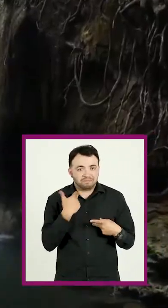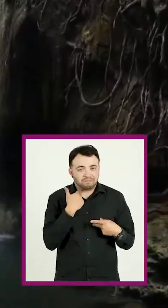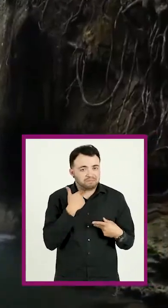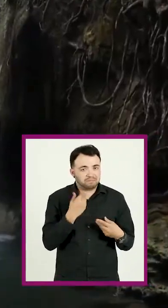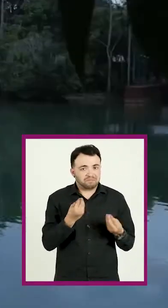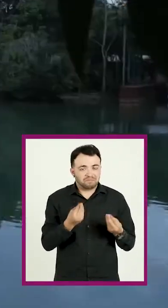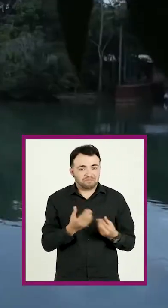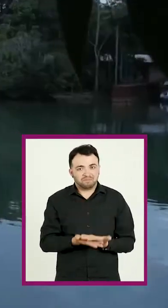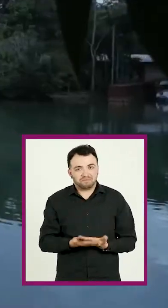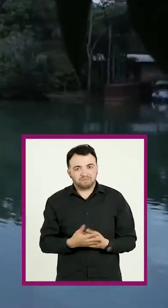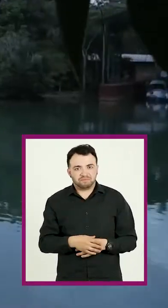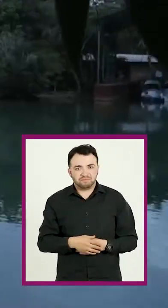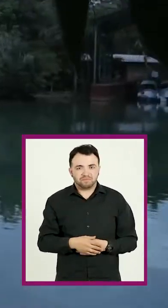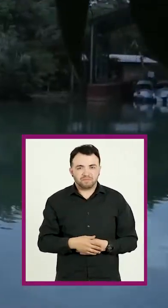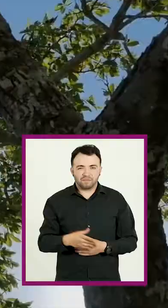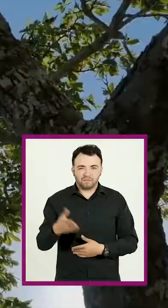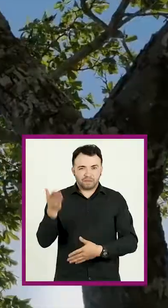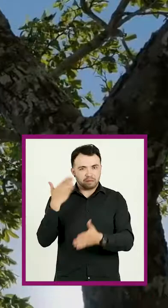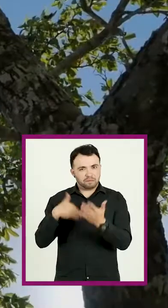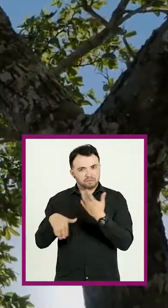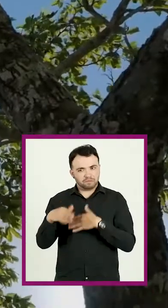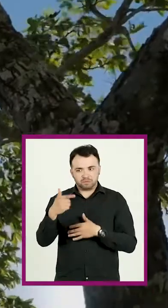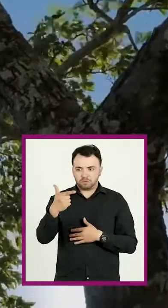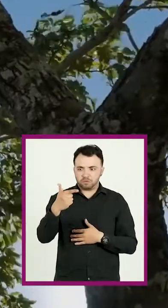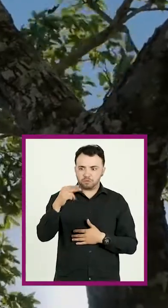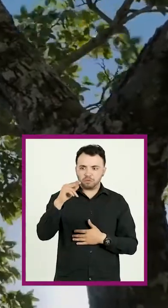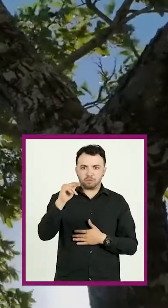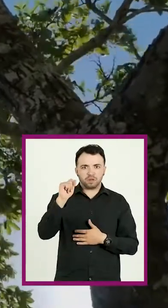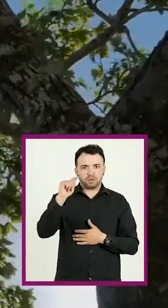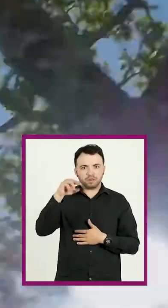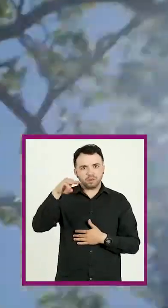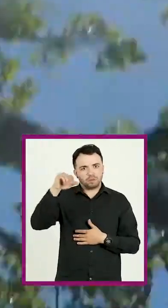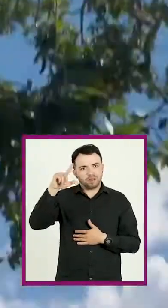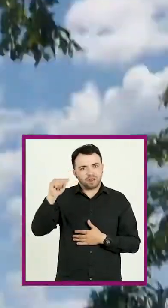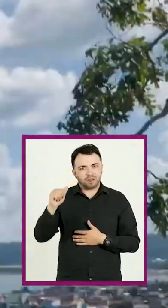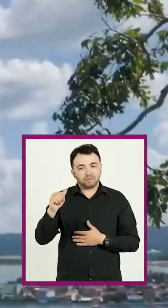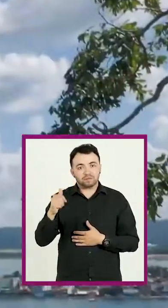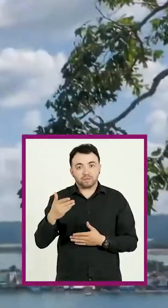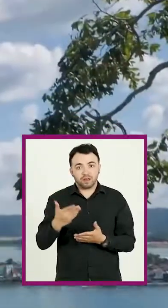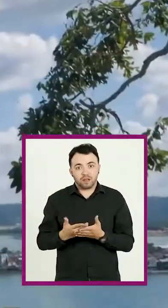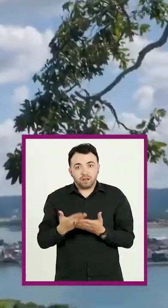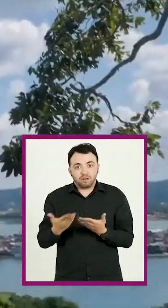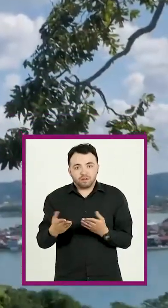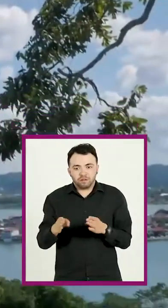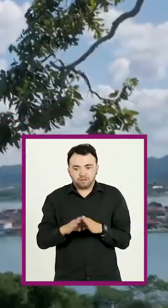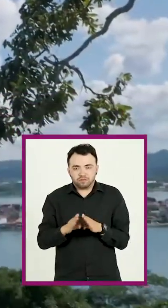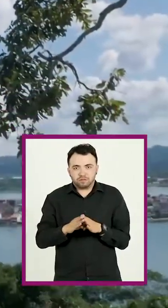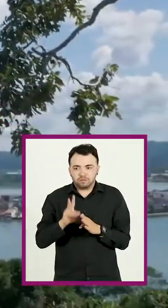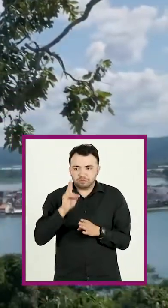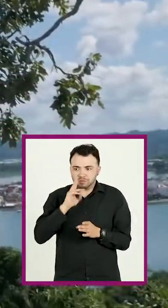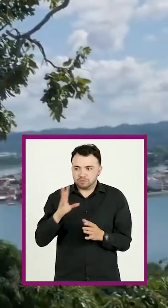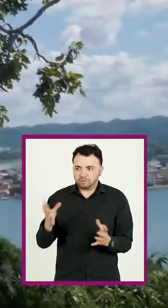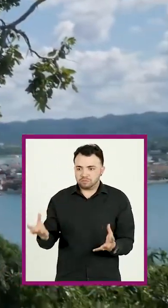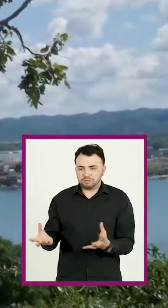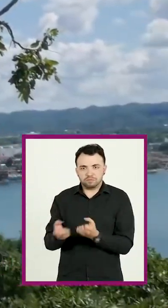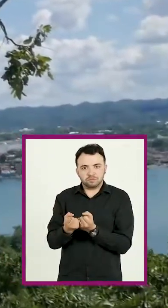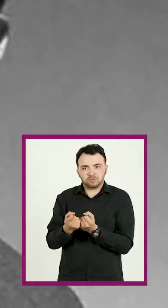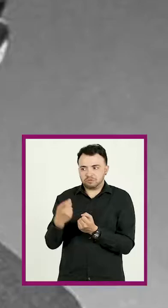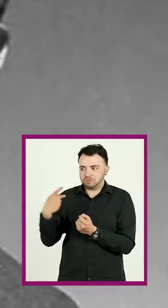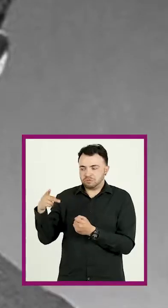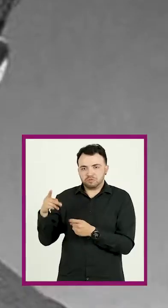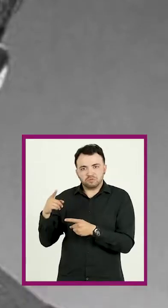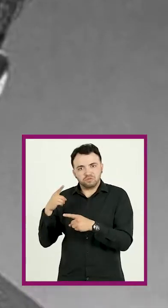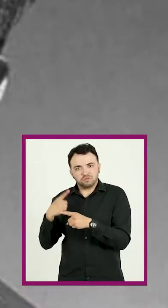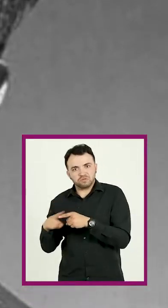La tragedia de Guatemala y su lucha por la dignidad humana enriquecen nuestro patrimonio común mediante las obras de